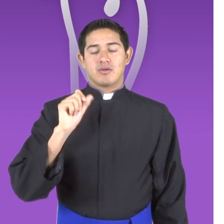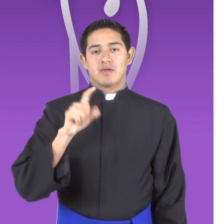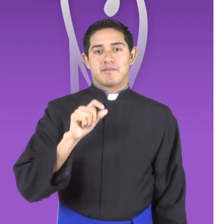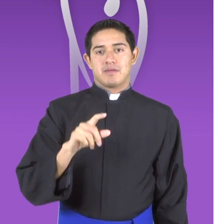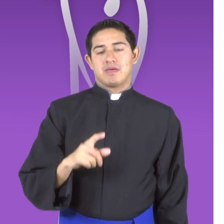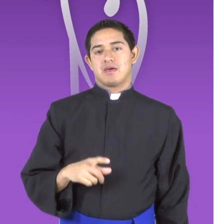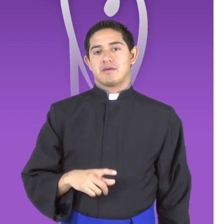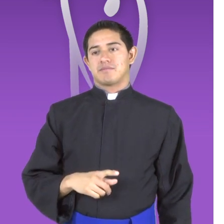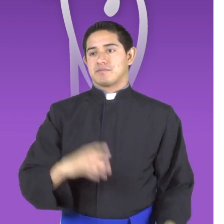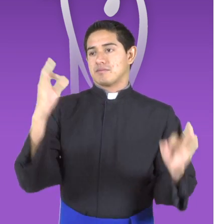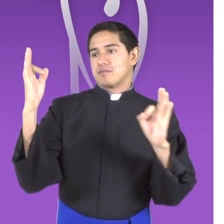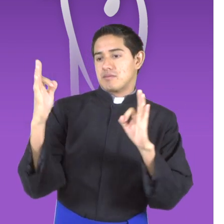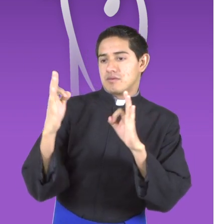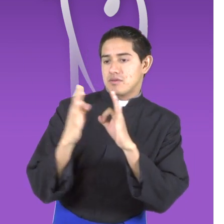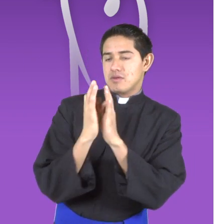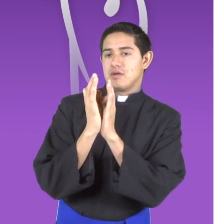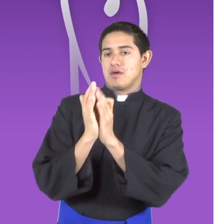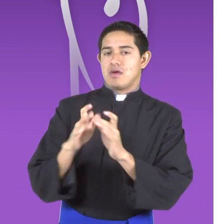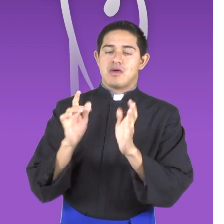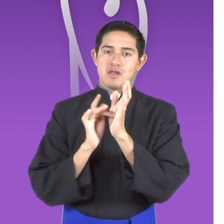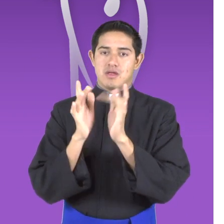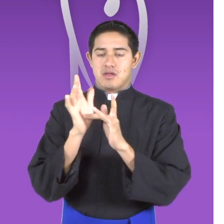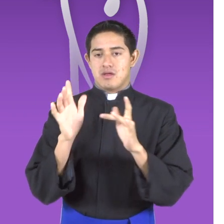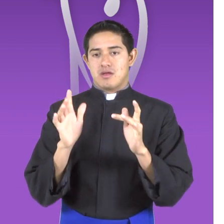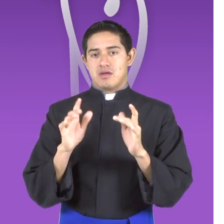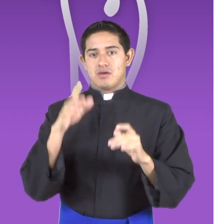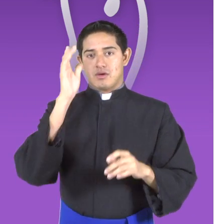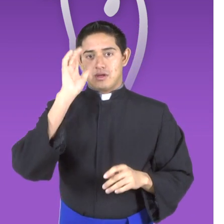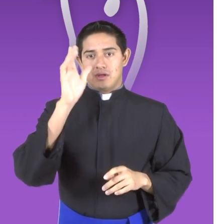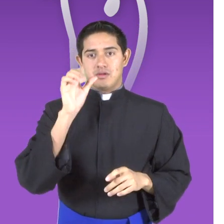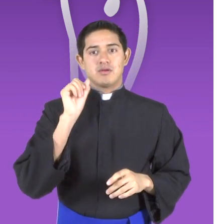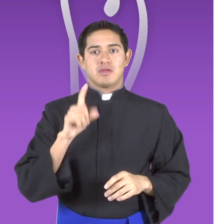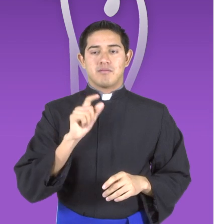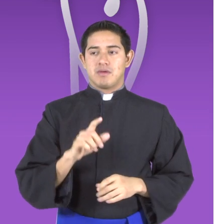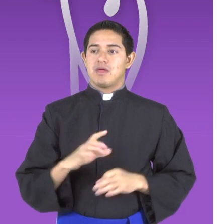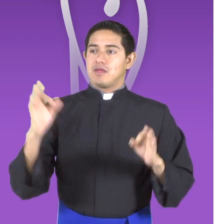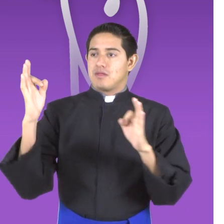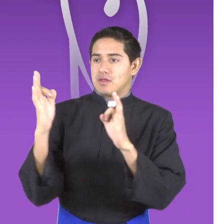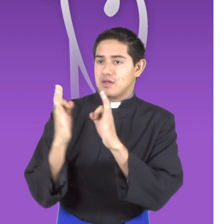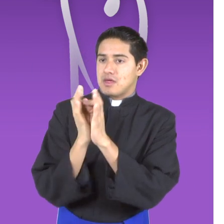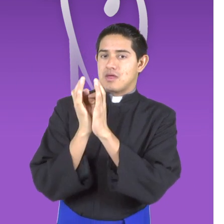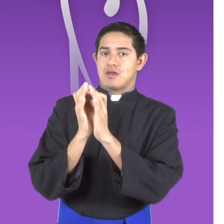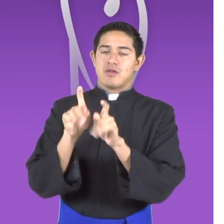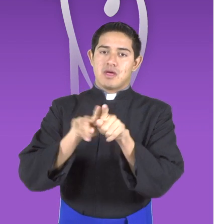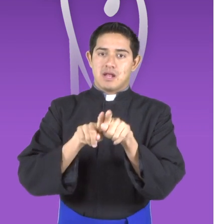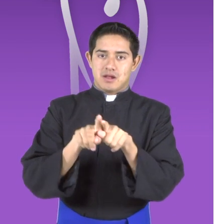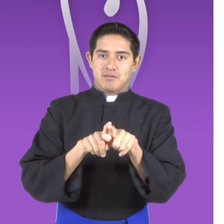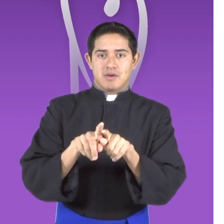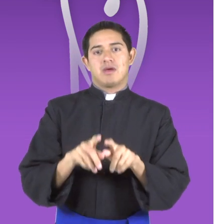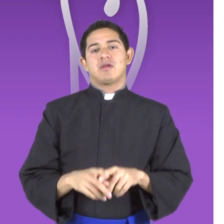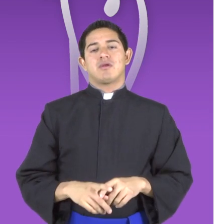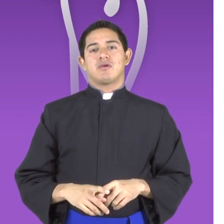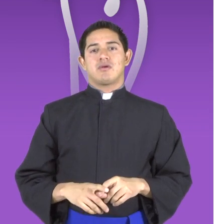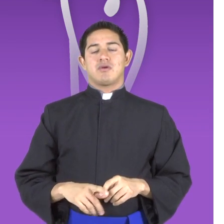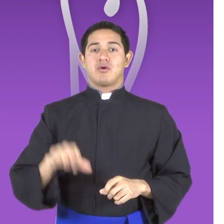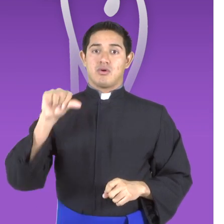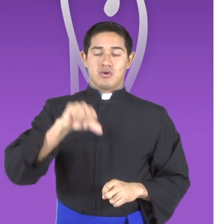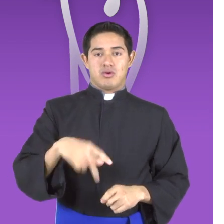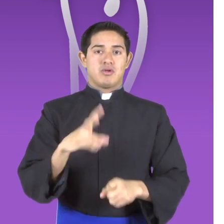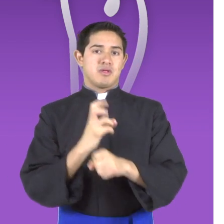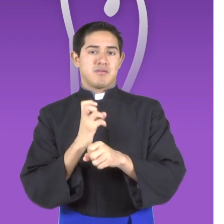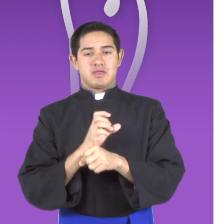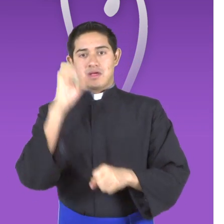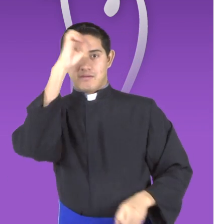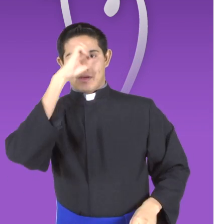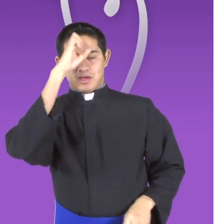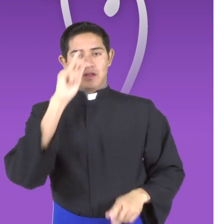tú vayas y salgas a su encuentro. ¿Quieres encontrarte con Cristo? Encuéntrate primero con el hermano. El día de hoy pues, nos invita